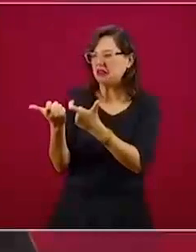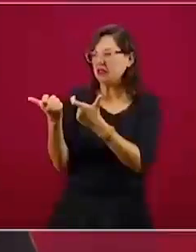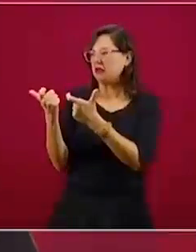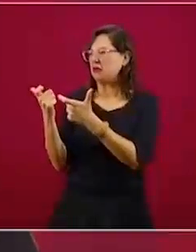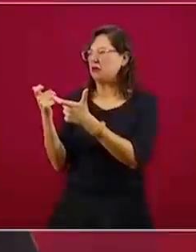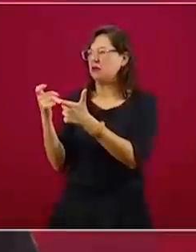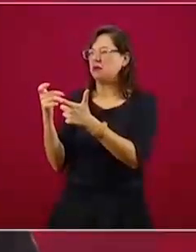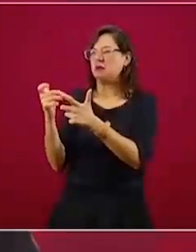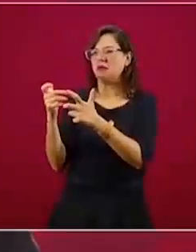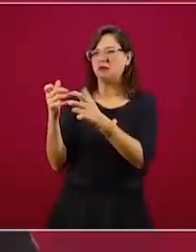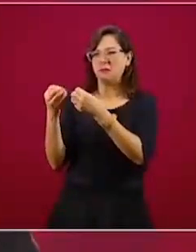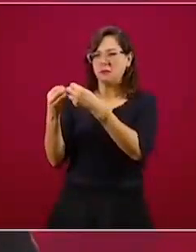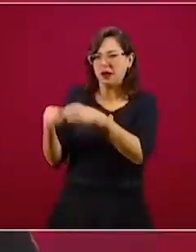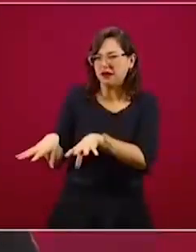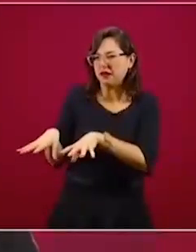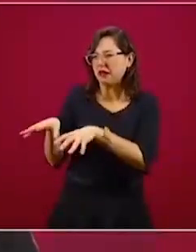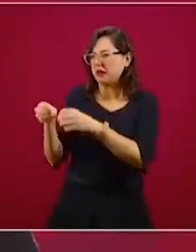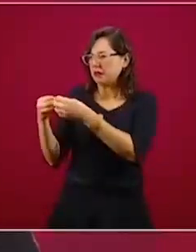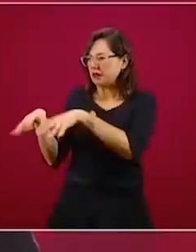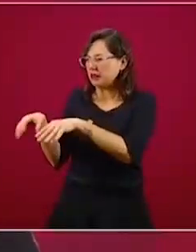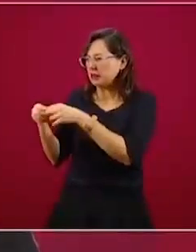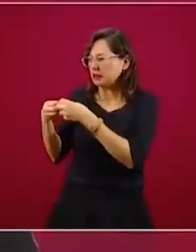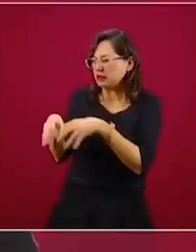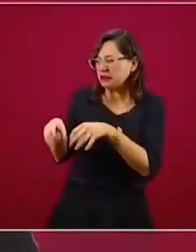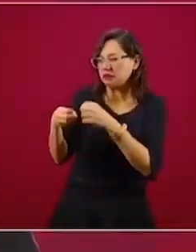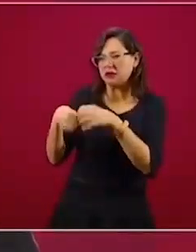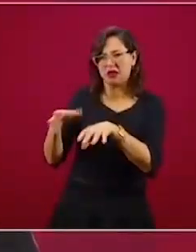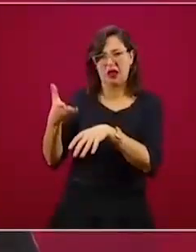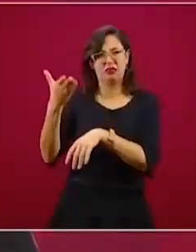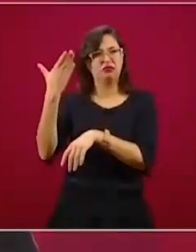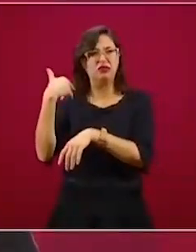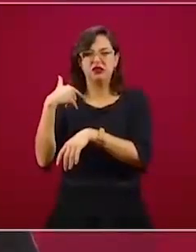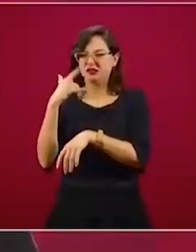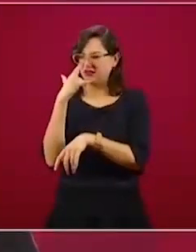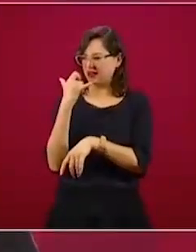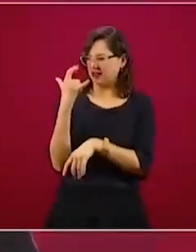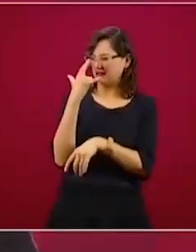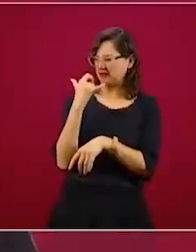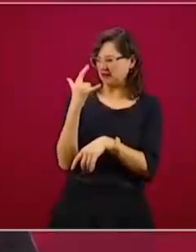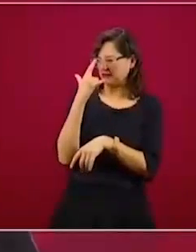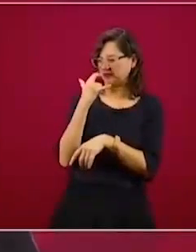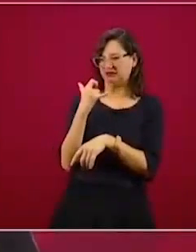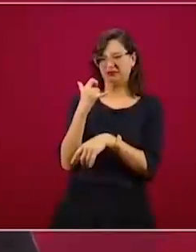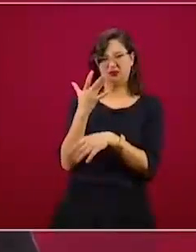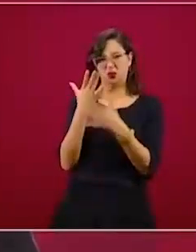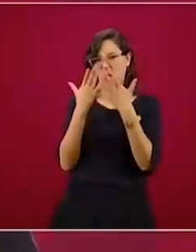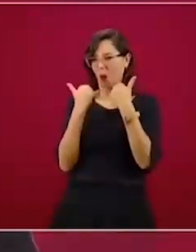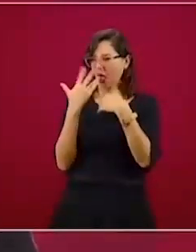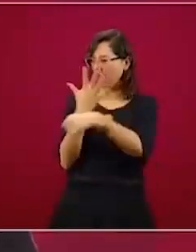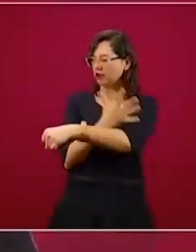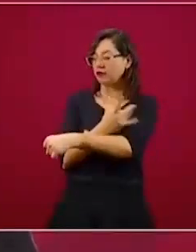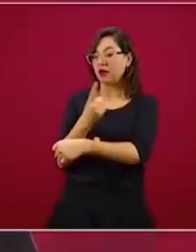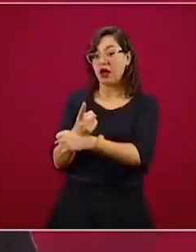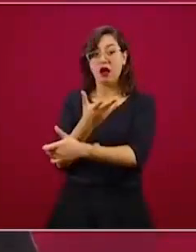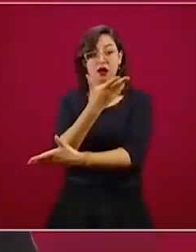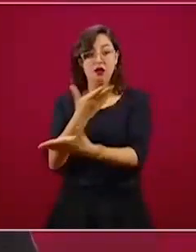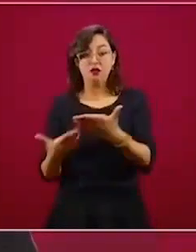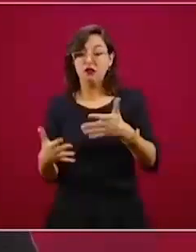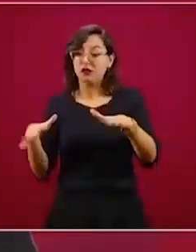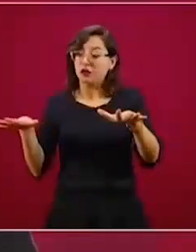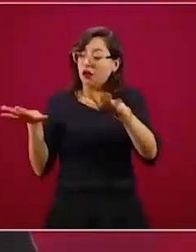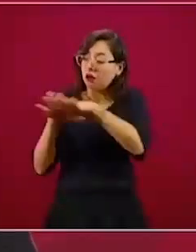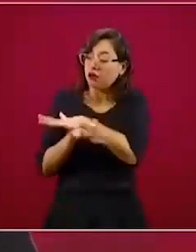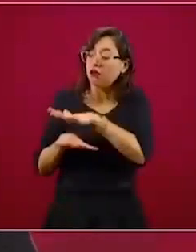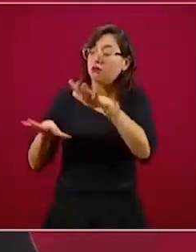frente. En esta ocasión, utilizando las cuentas que vienen de numerario que tenemos en